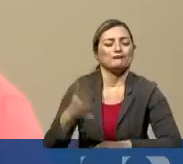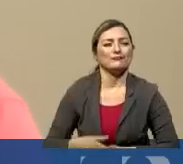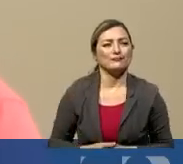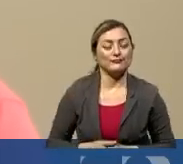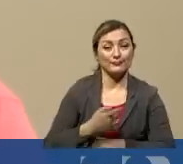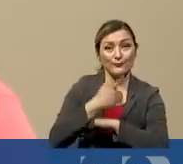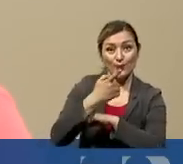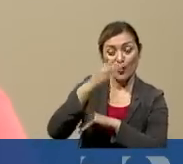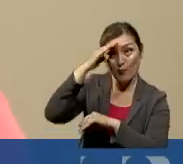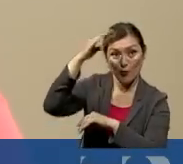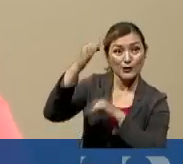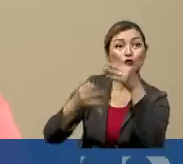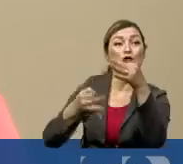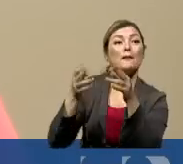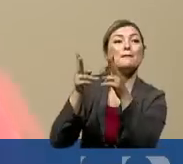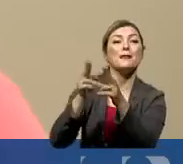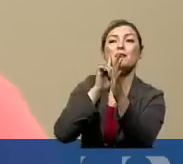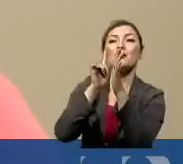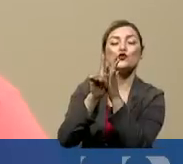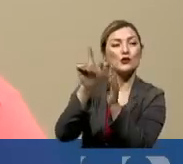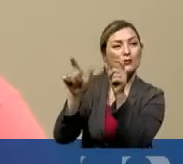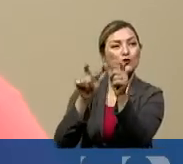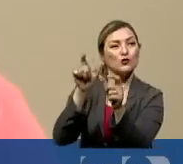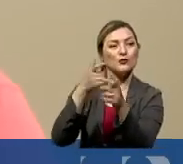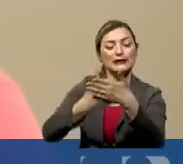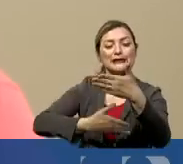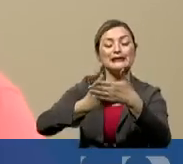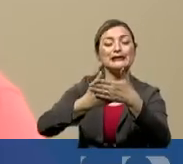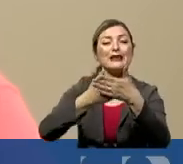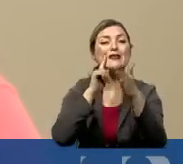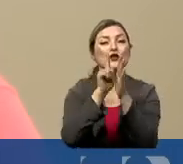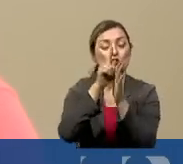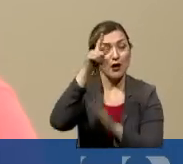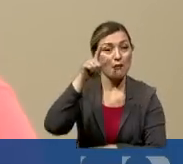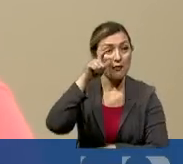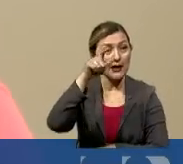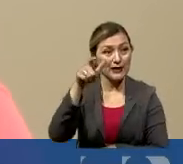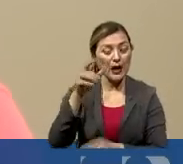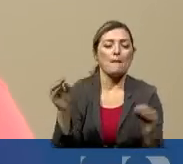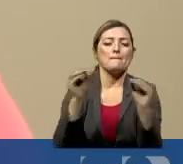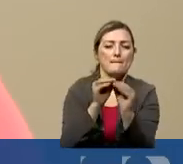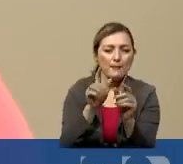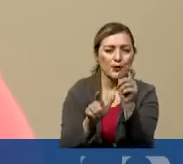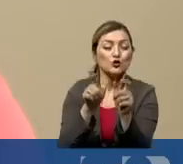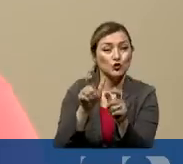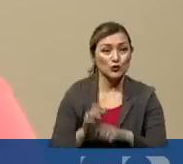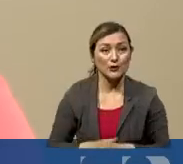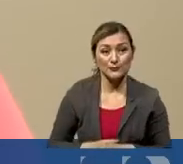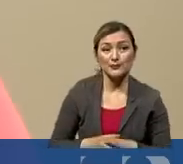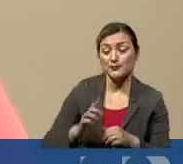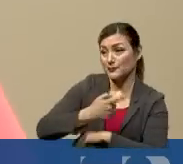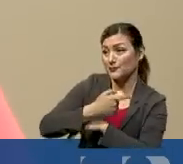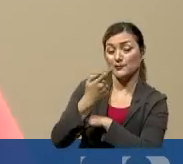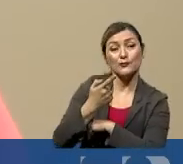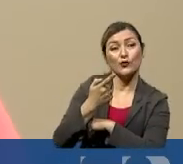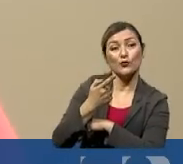te encontramos otras personas haciendo la misma denuncia. Presentamos el escrito en la fiscalía, habían más personas con los mismos casos. Y el día que fuimos a criminalística